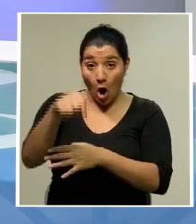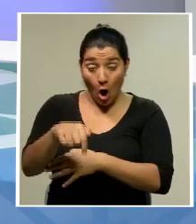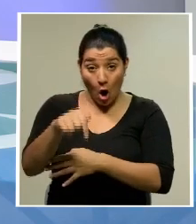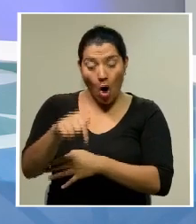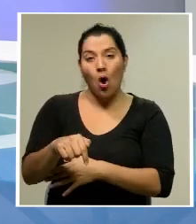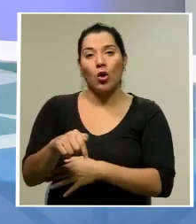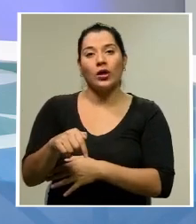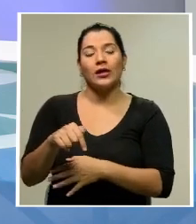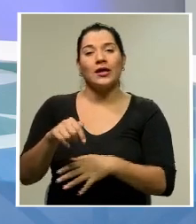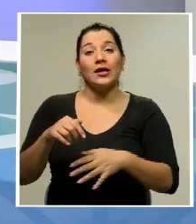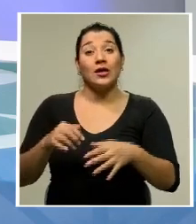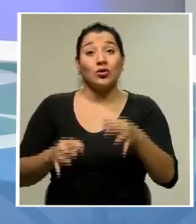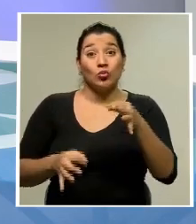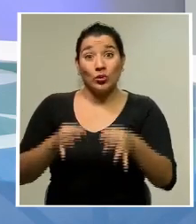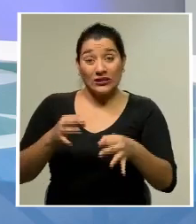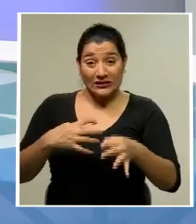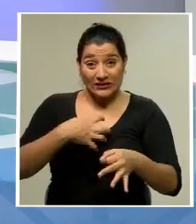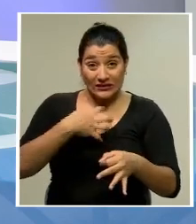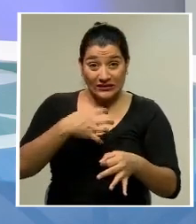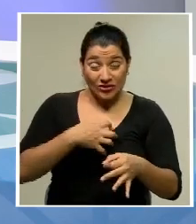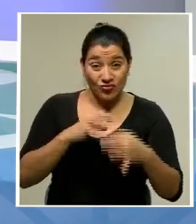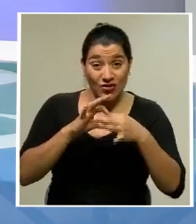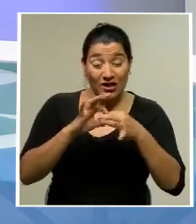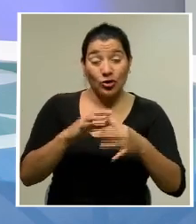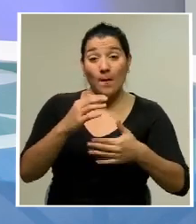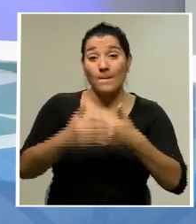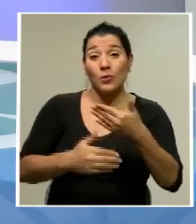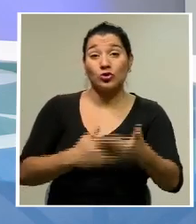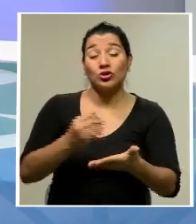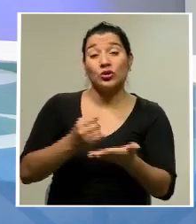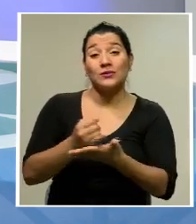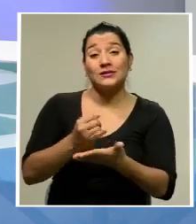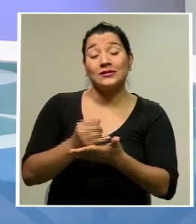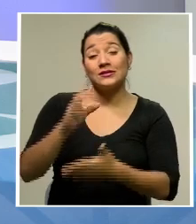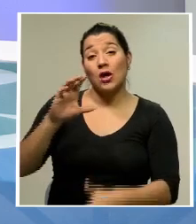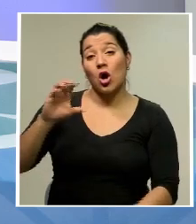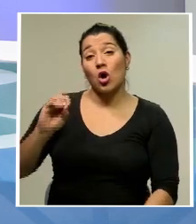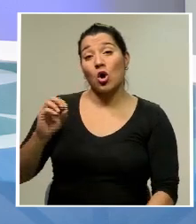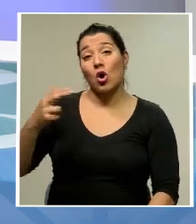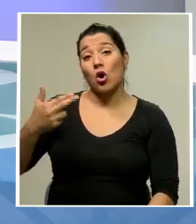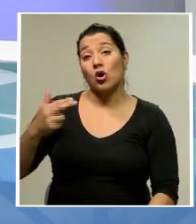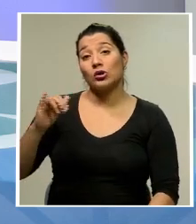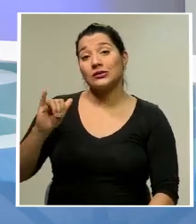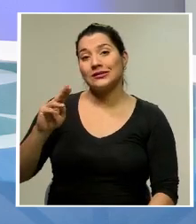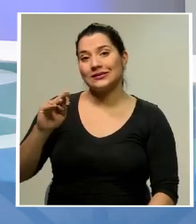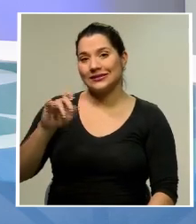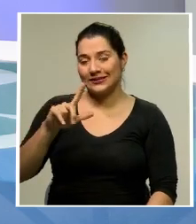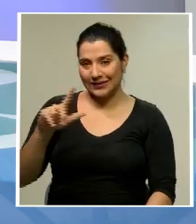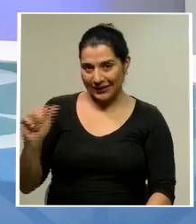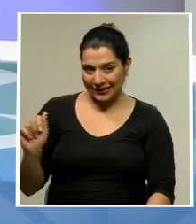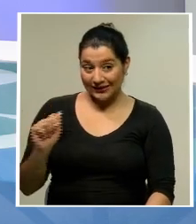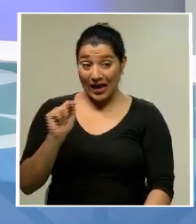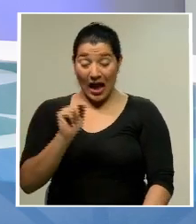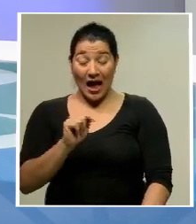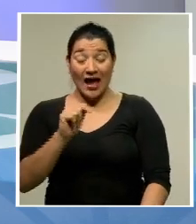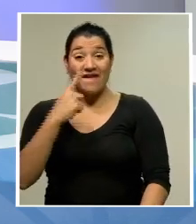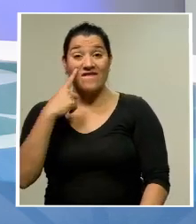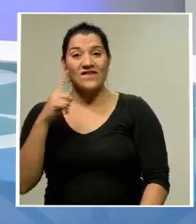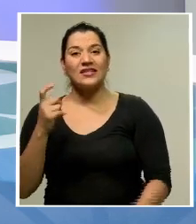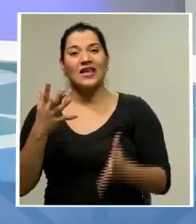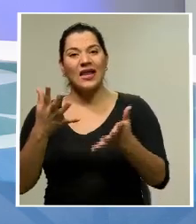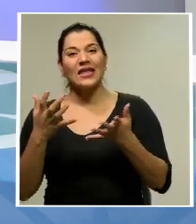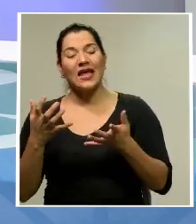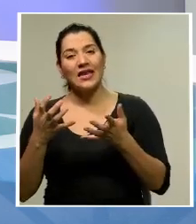de apelación del caso Cochinilla, en que la Fiscalía pretendía endurecer las medidas cautelares